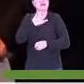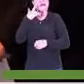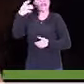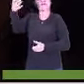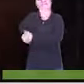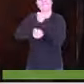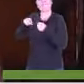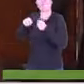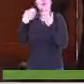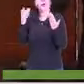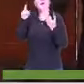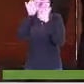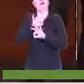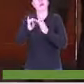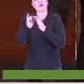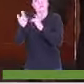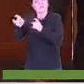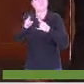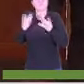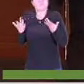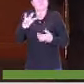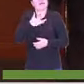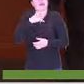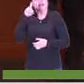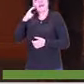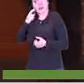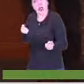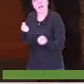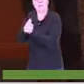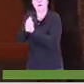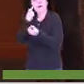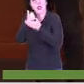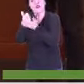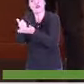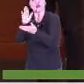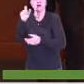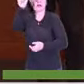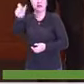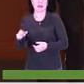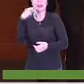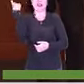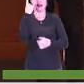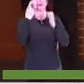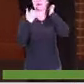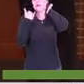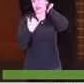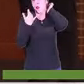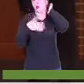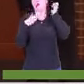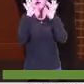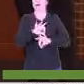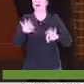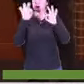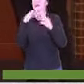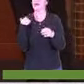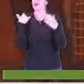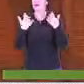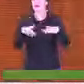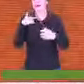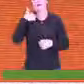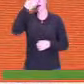eso, de generar la empatía y de darle la mano al ciudadano, al otro. Así es, y muy importante, olvidé mencionar algo fundamental. Resulta que